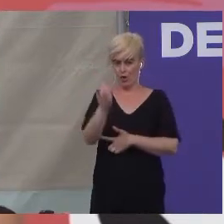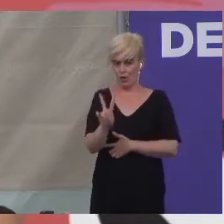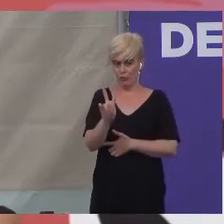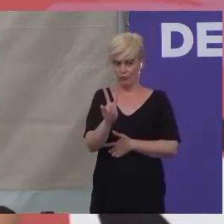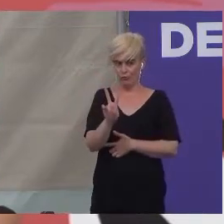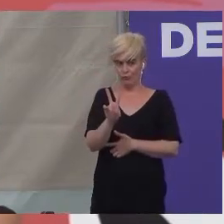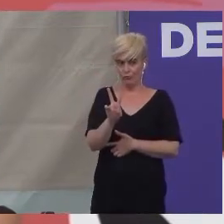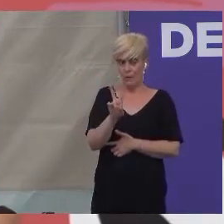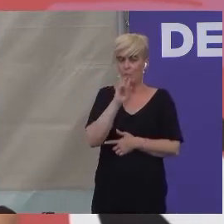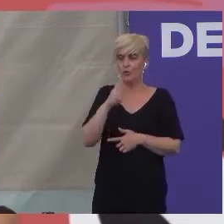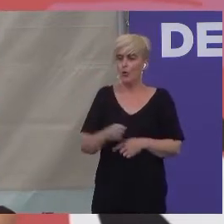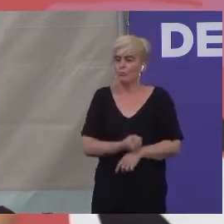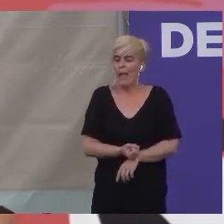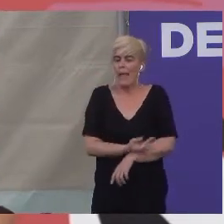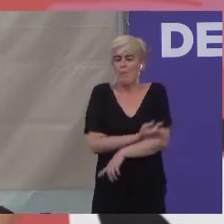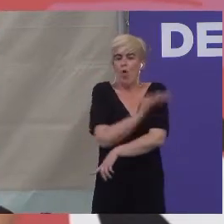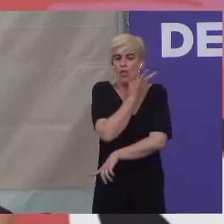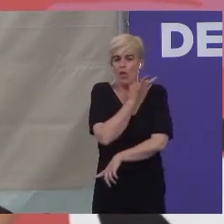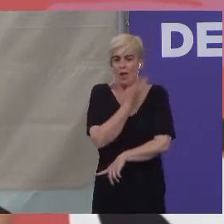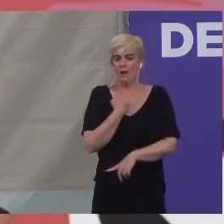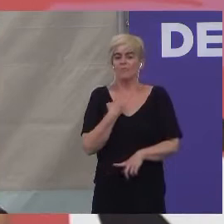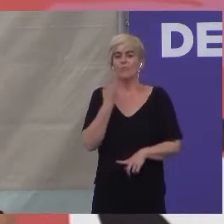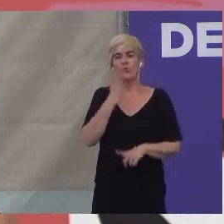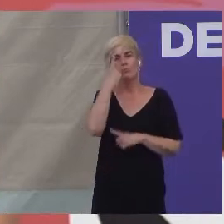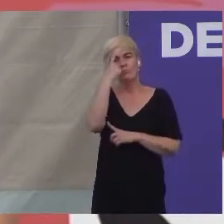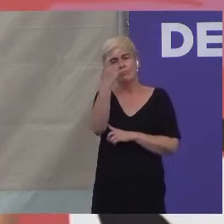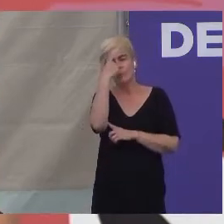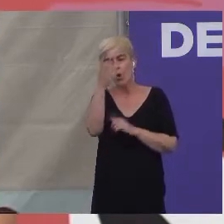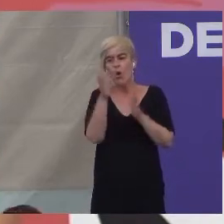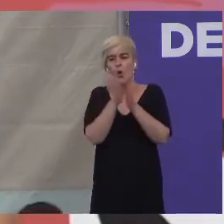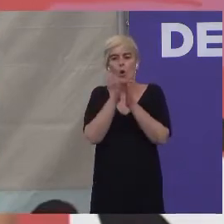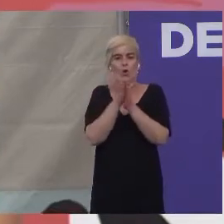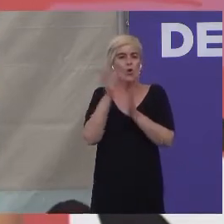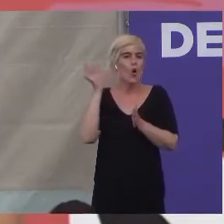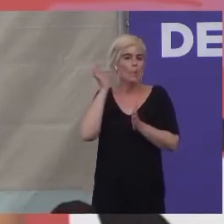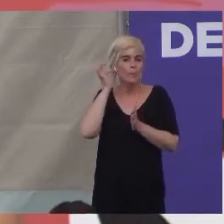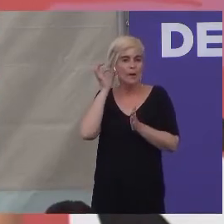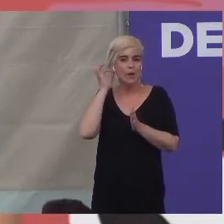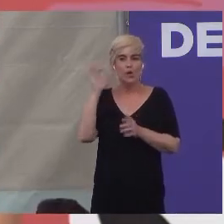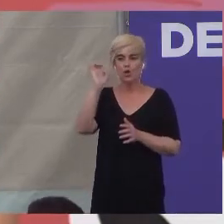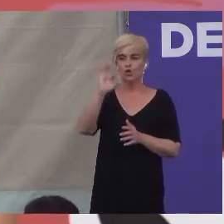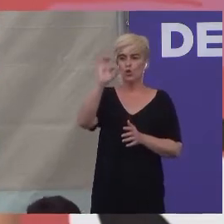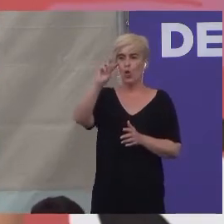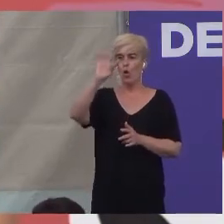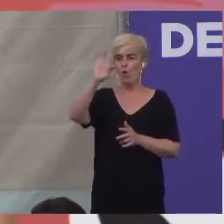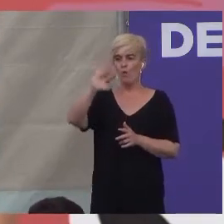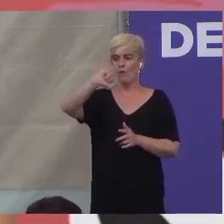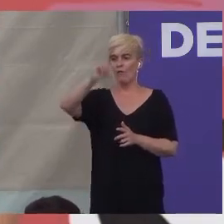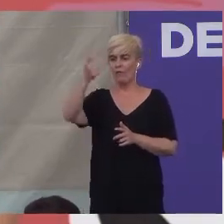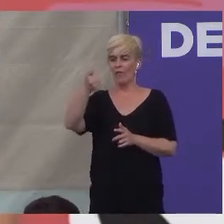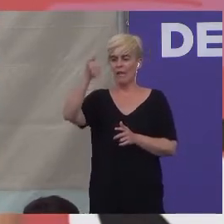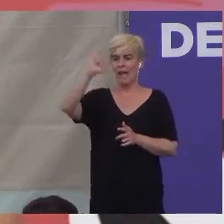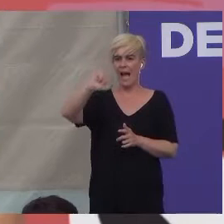puedo dejar de emocionarme al recordar a mis compañeras Sofía Castañón y Beatriz